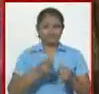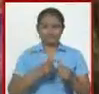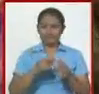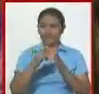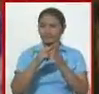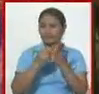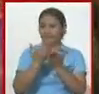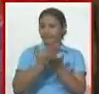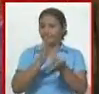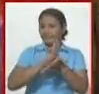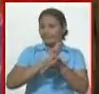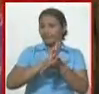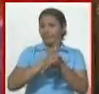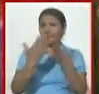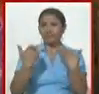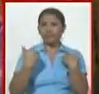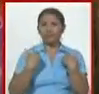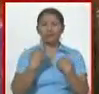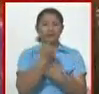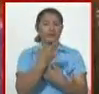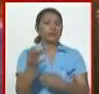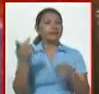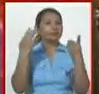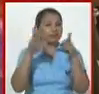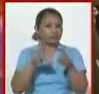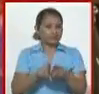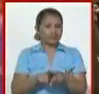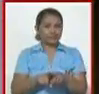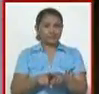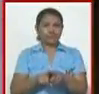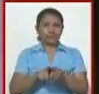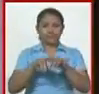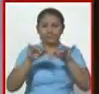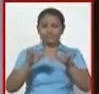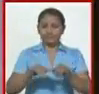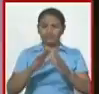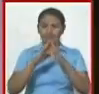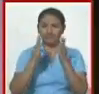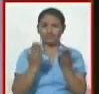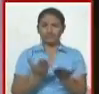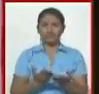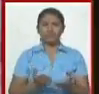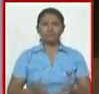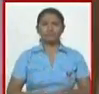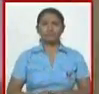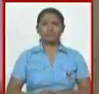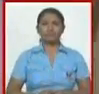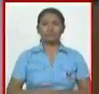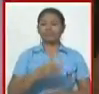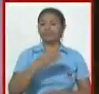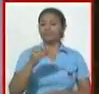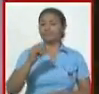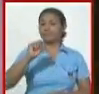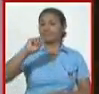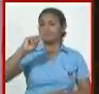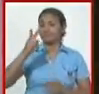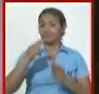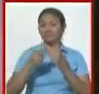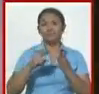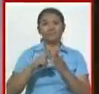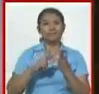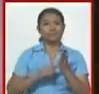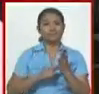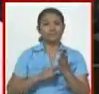primer requisito que tenga algún hermano acá el colegio y segundo requisito